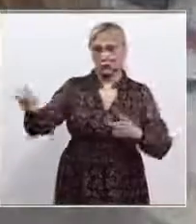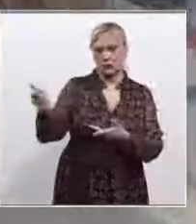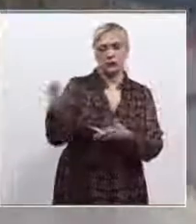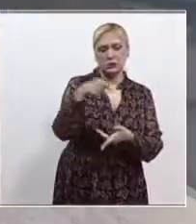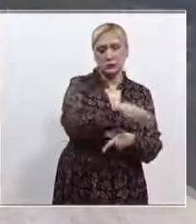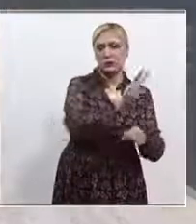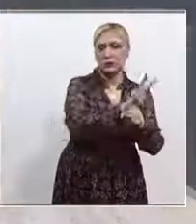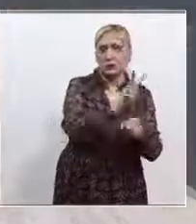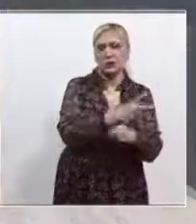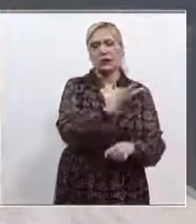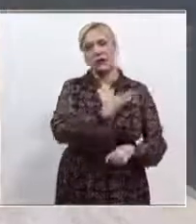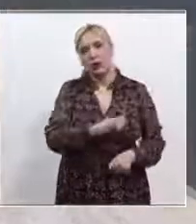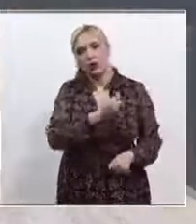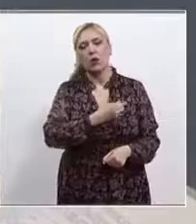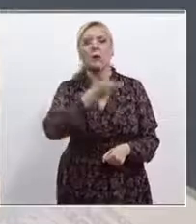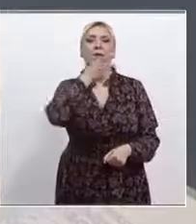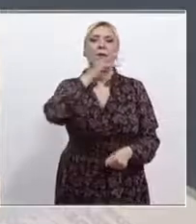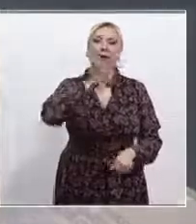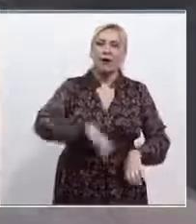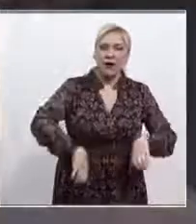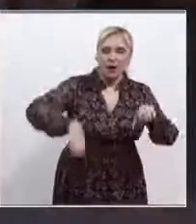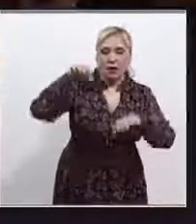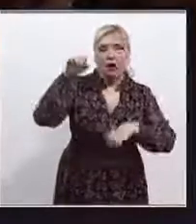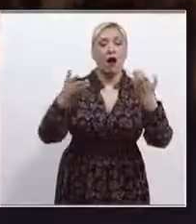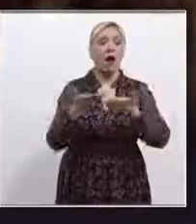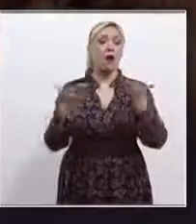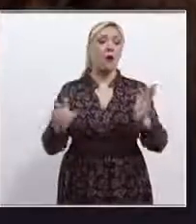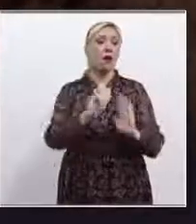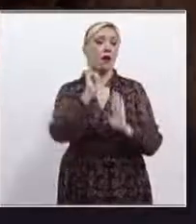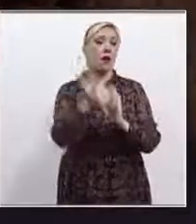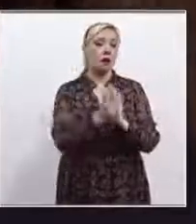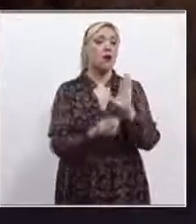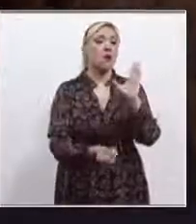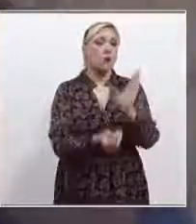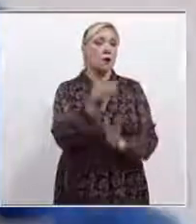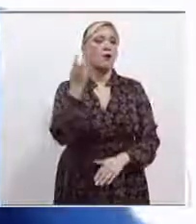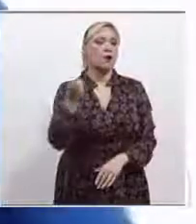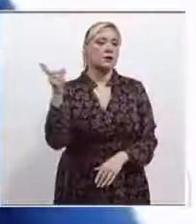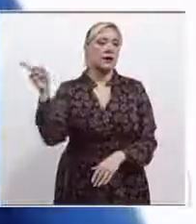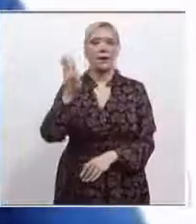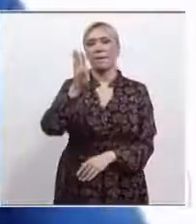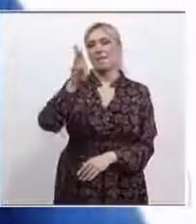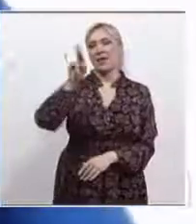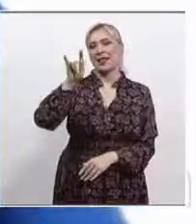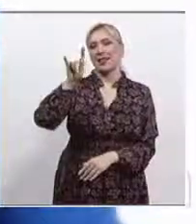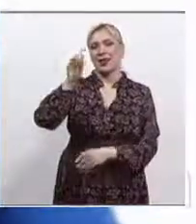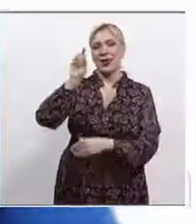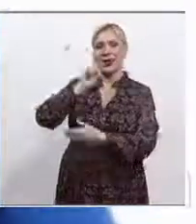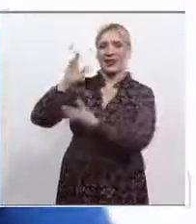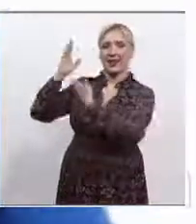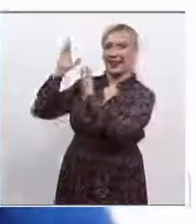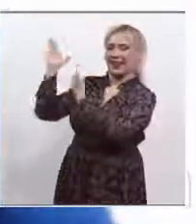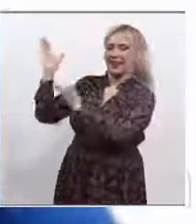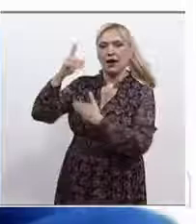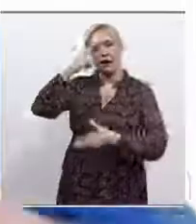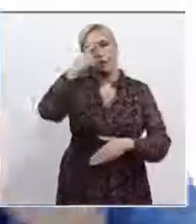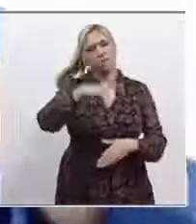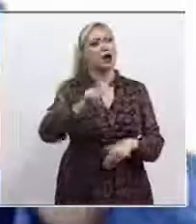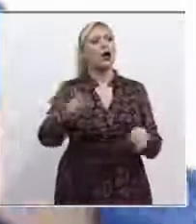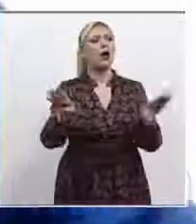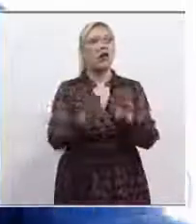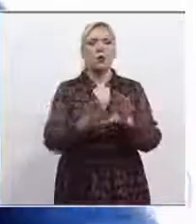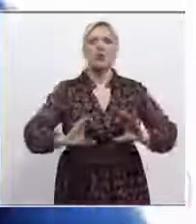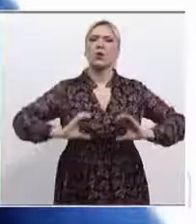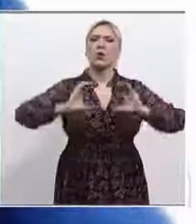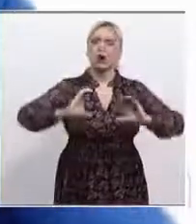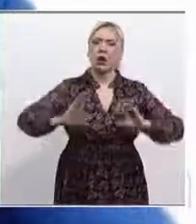Así lo destacó la investigadora Lourdes Jiménez Brito durante el seminario permanente sobre derecho a la seguridad social y cargas de cuidado organizado